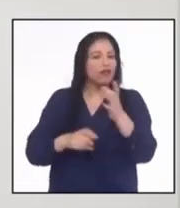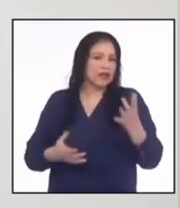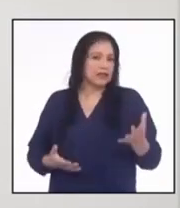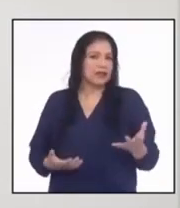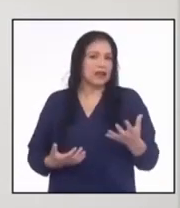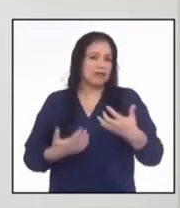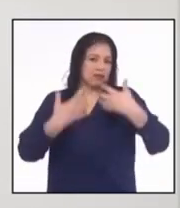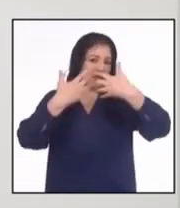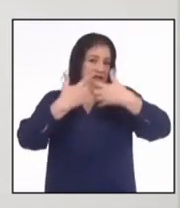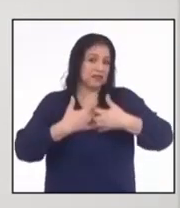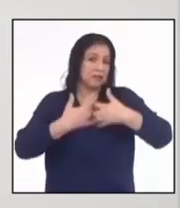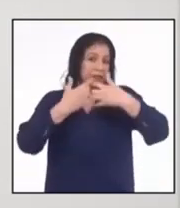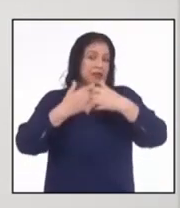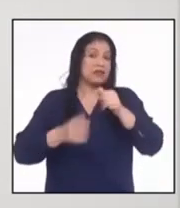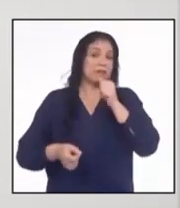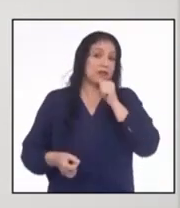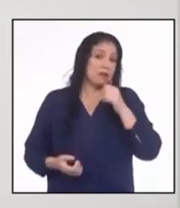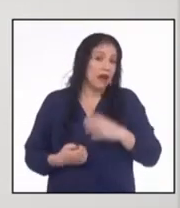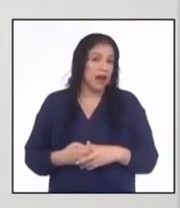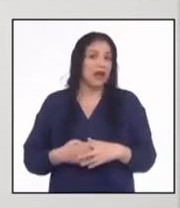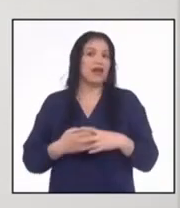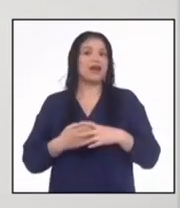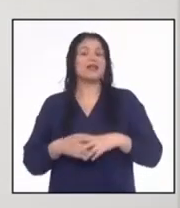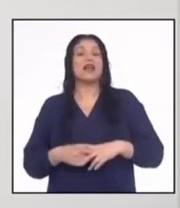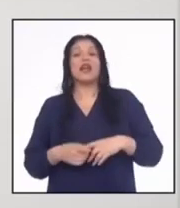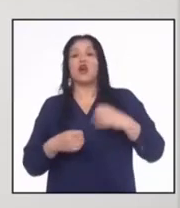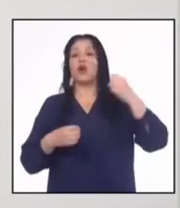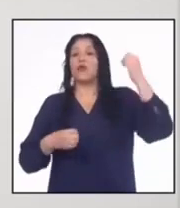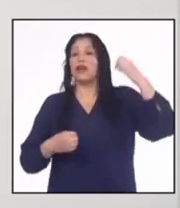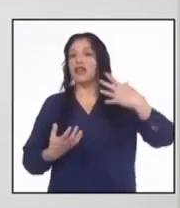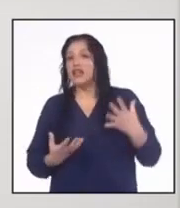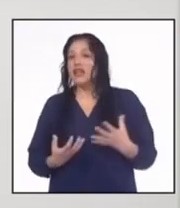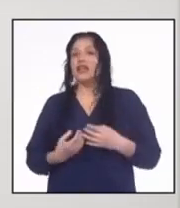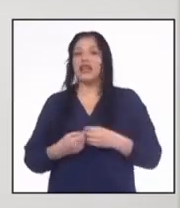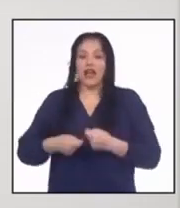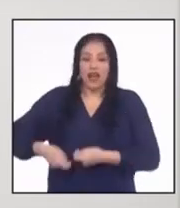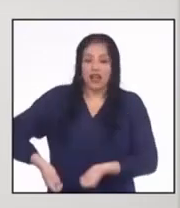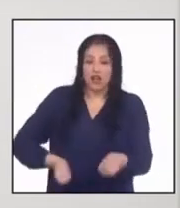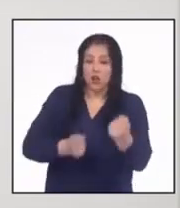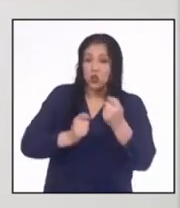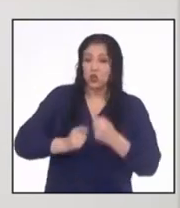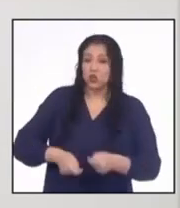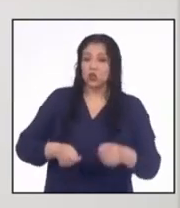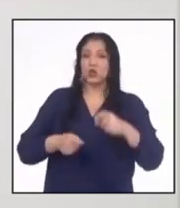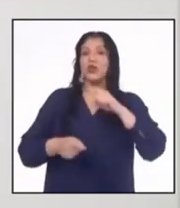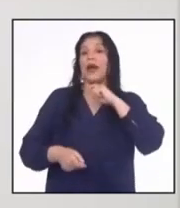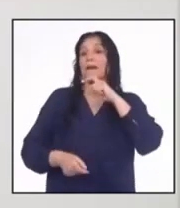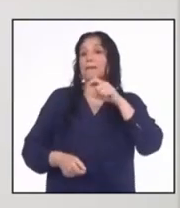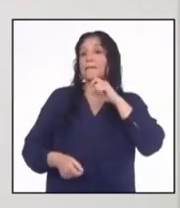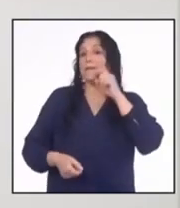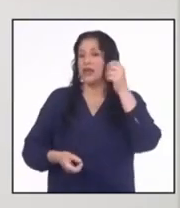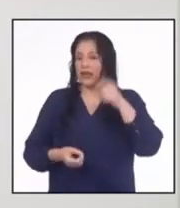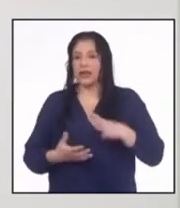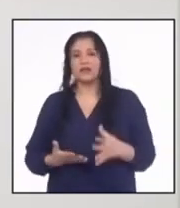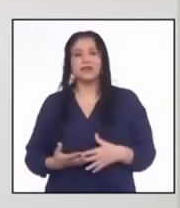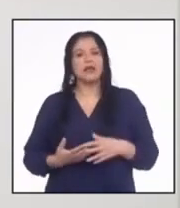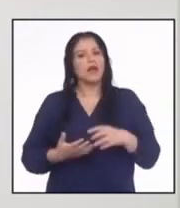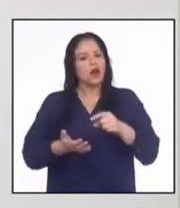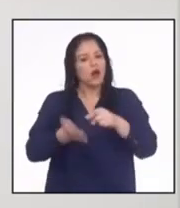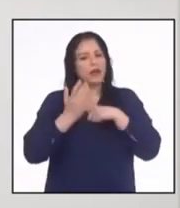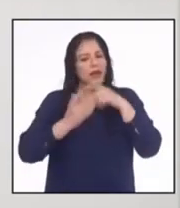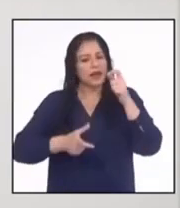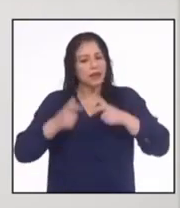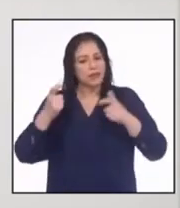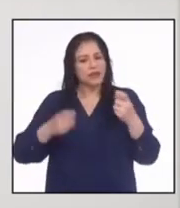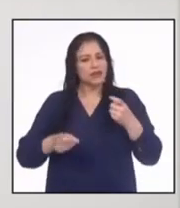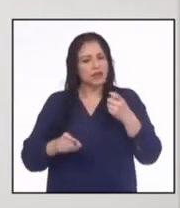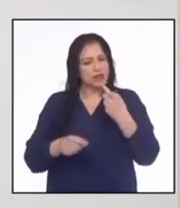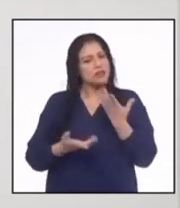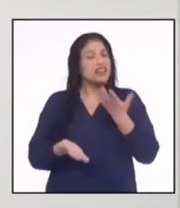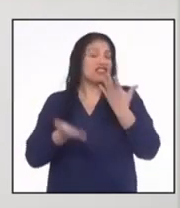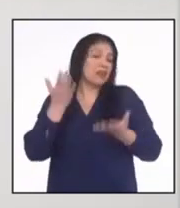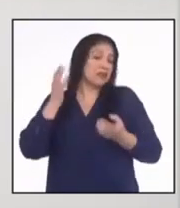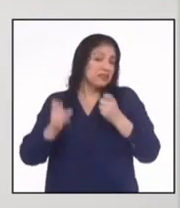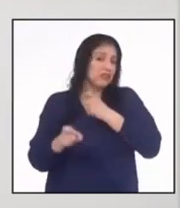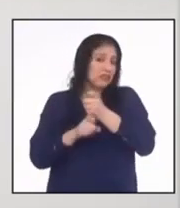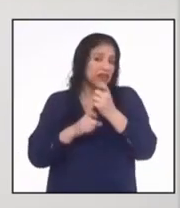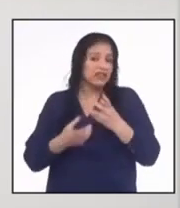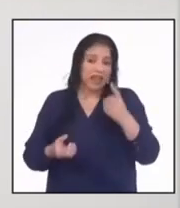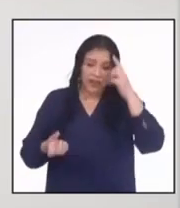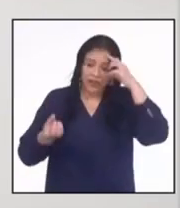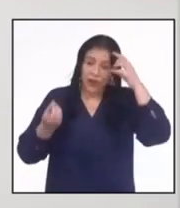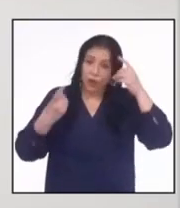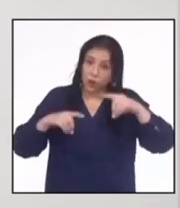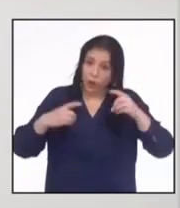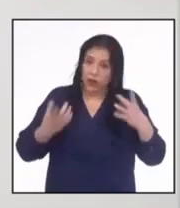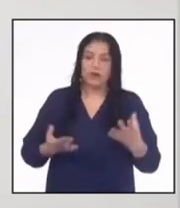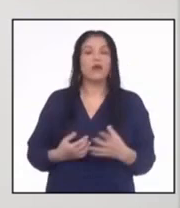gran impacto, como energía, minas y agricultura, obligan a las personas afectadas a ponerse de acuerdo. El concepto